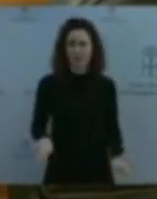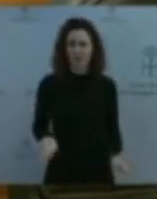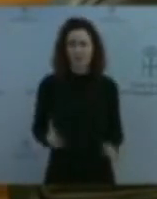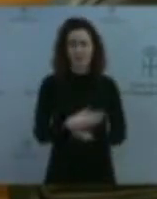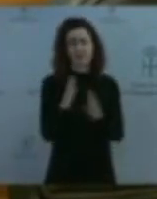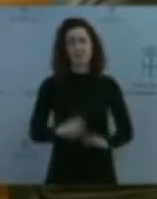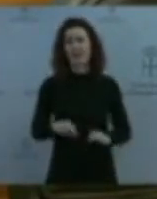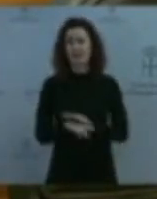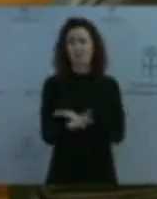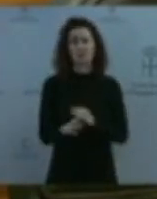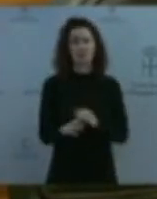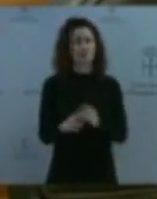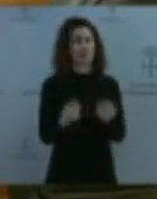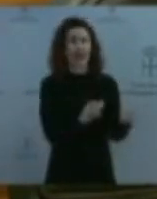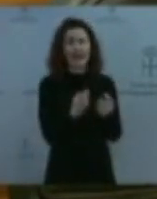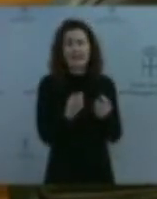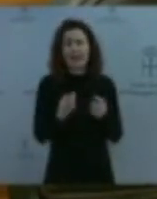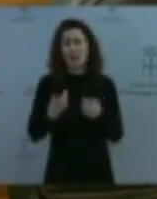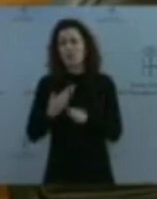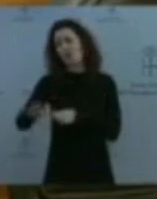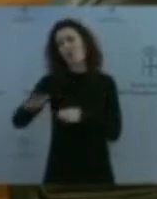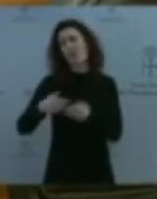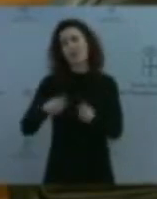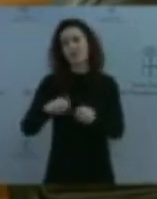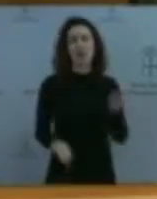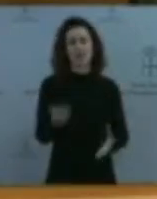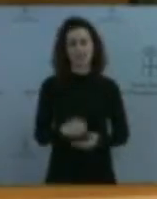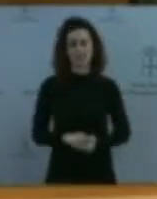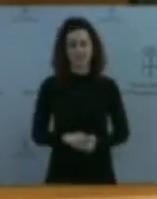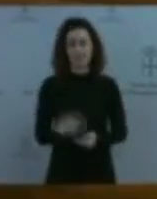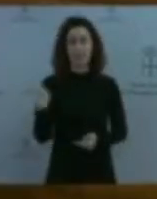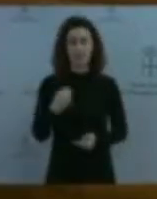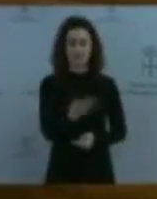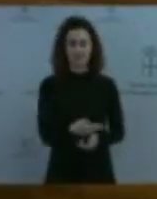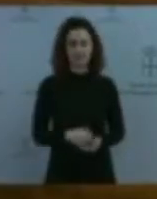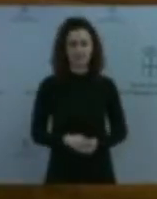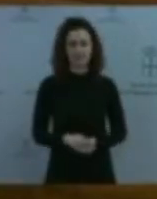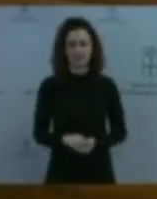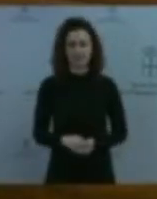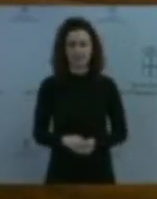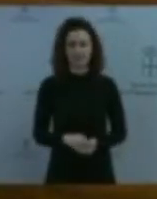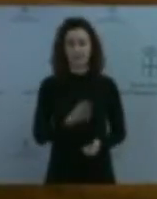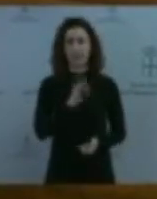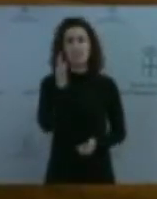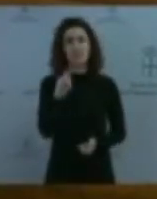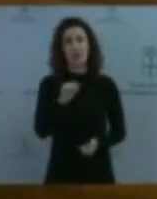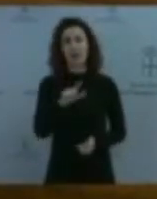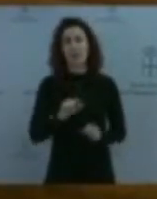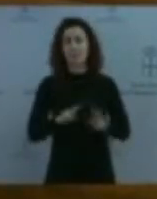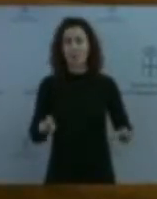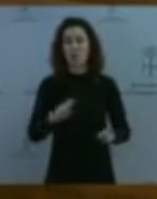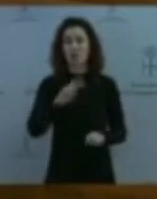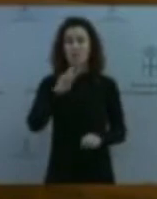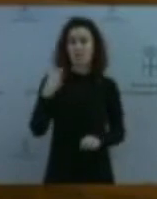que decidir si aplauden o recortan. Señora Gil. Gracias. Me había contestado al principio, yo creo que casi ahora si cerrara el micro y terminara ya